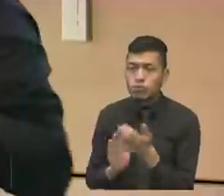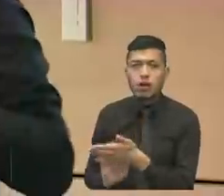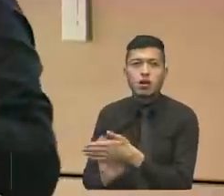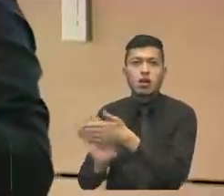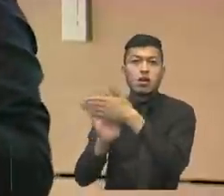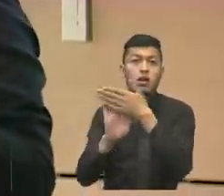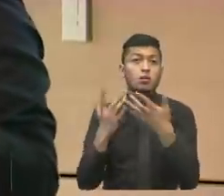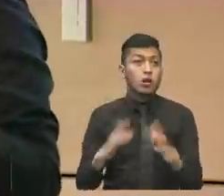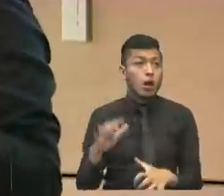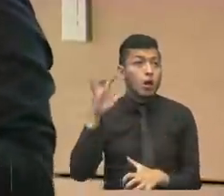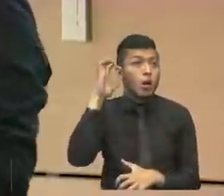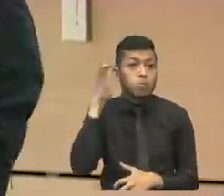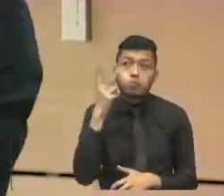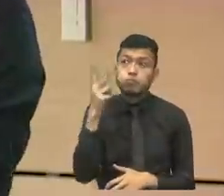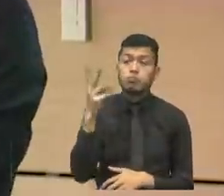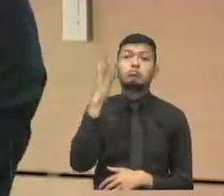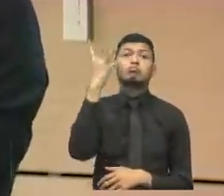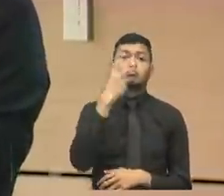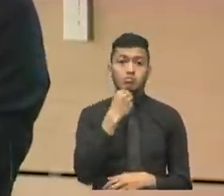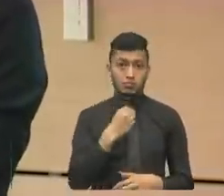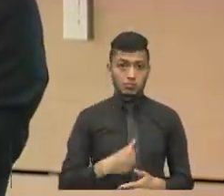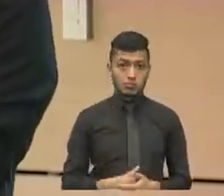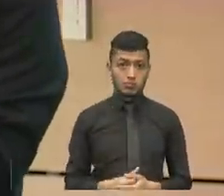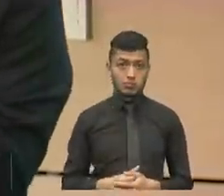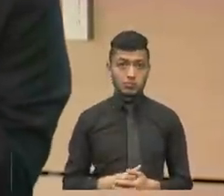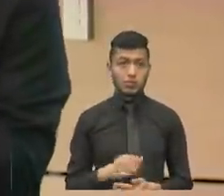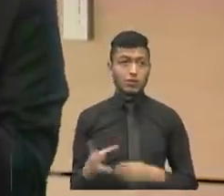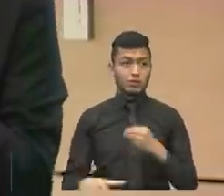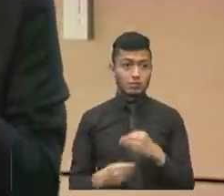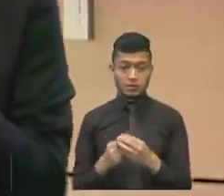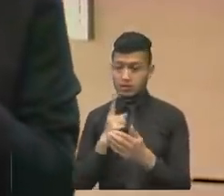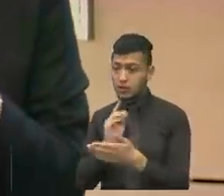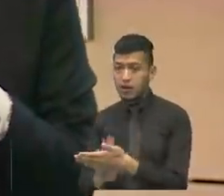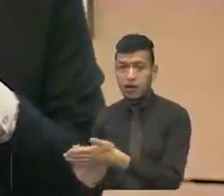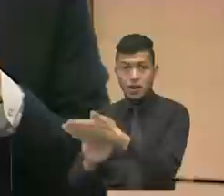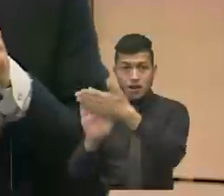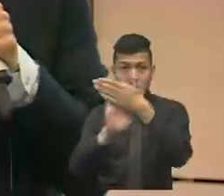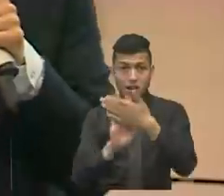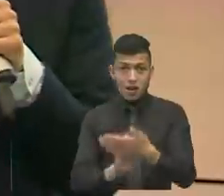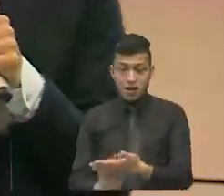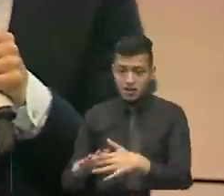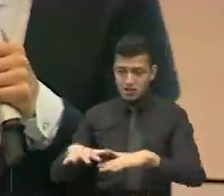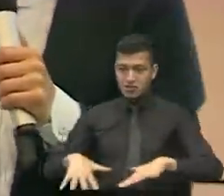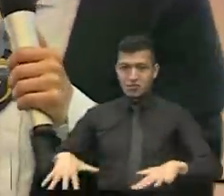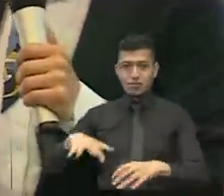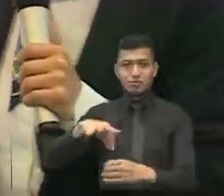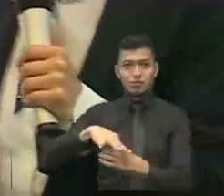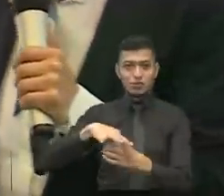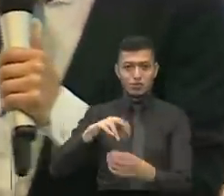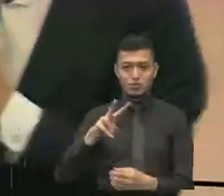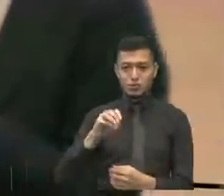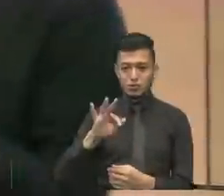bueno. Pero además ahí no solamente está restaurado el Voto Nacional, está el distrito del Bronx,